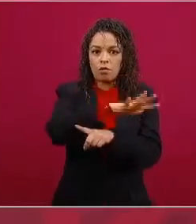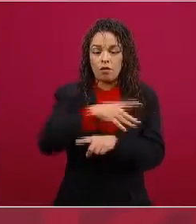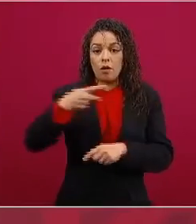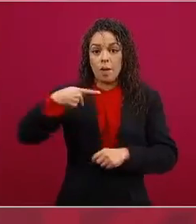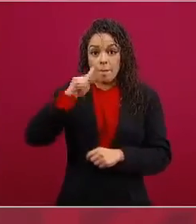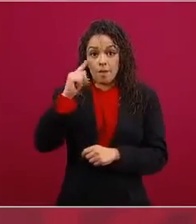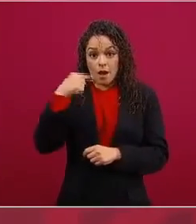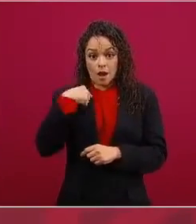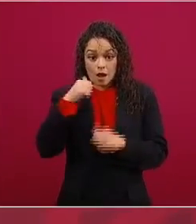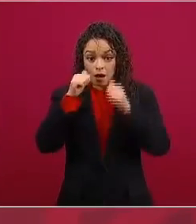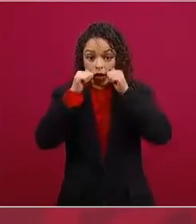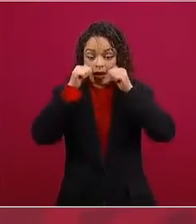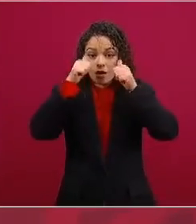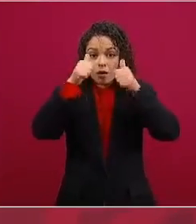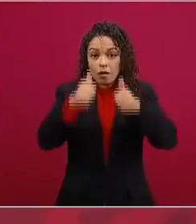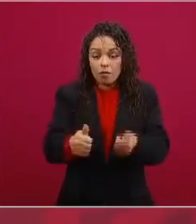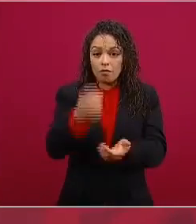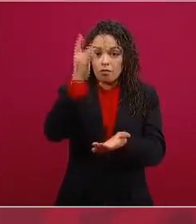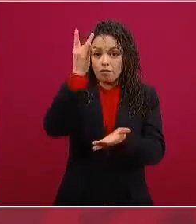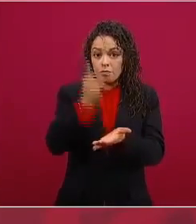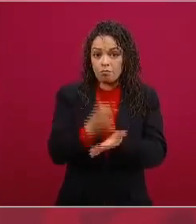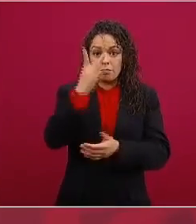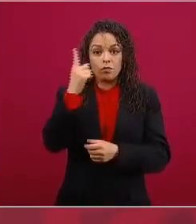y atendiendo